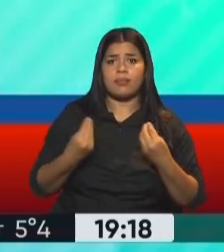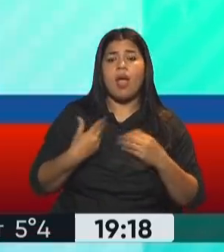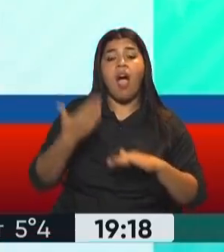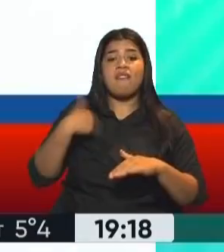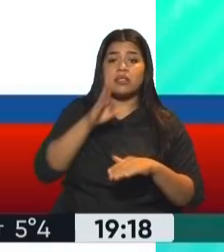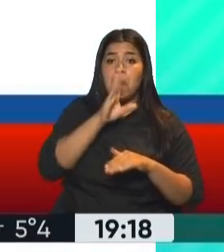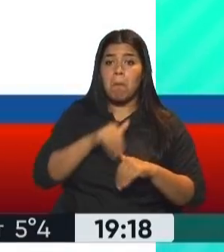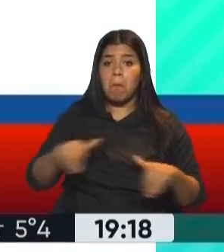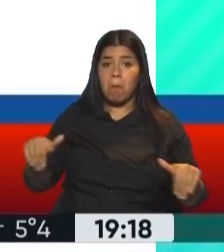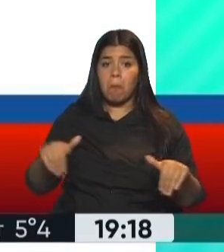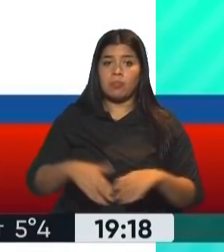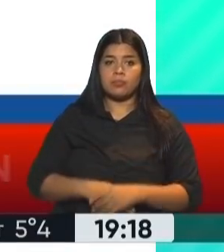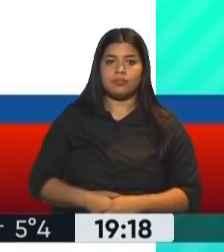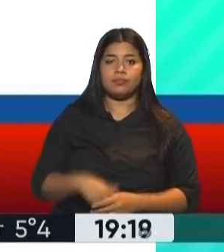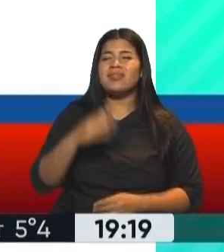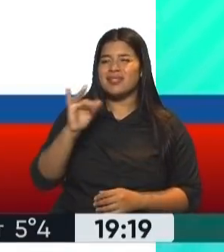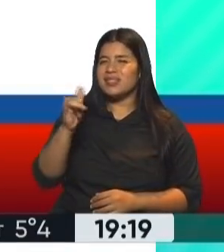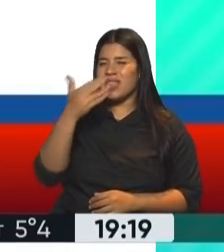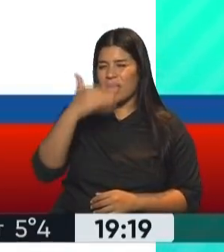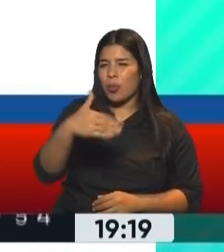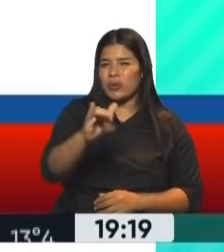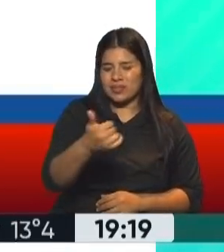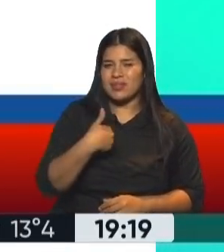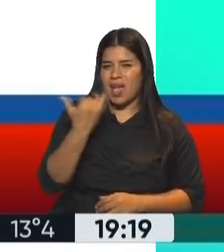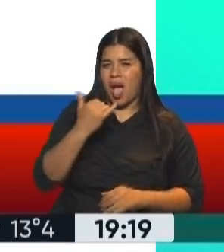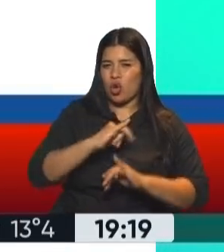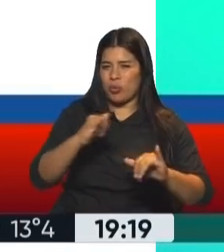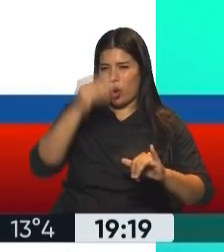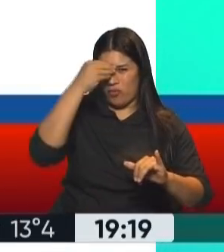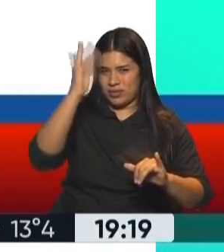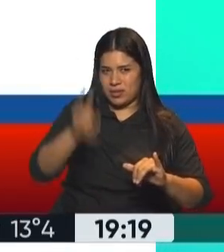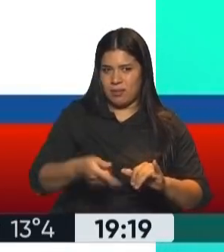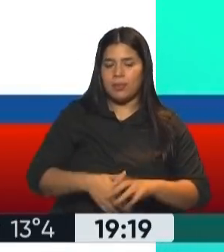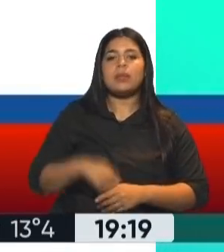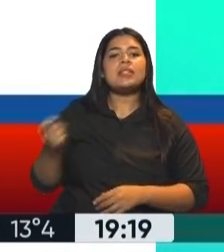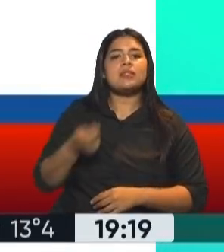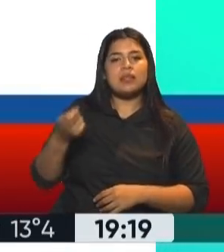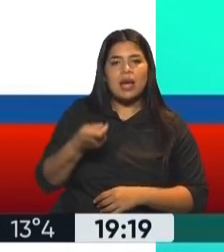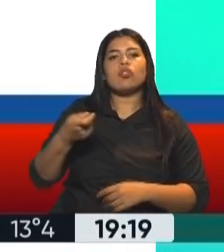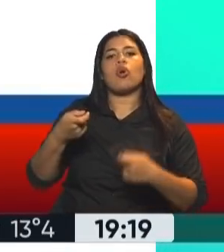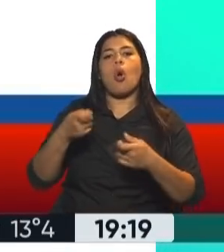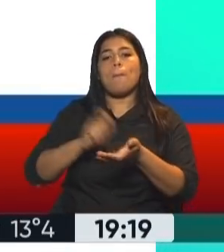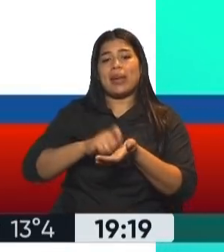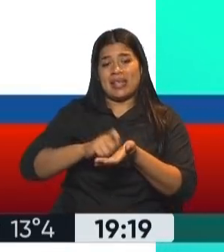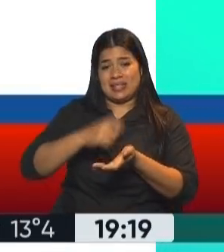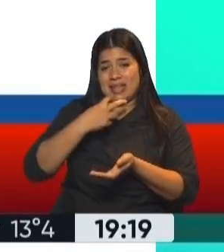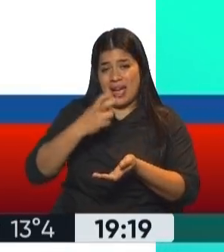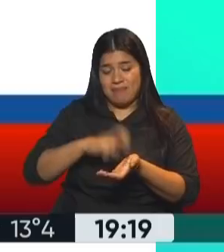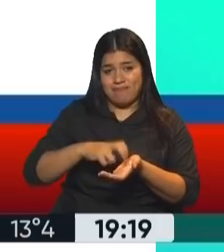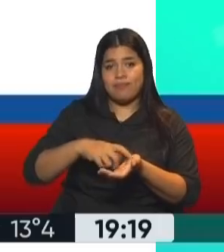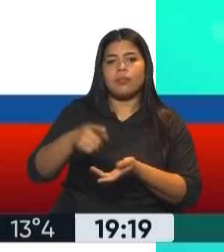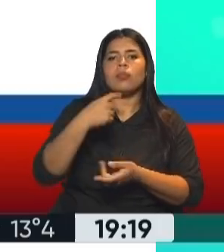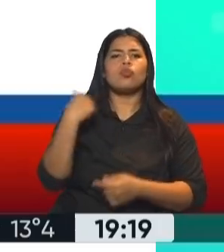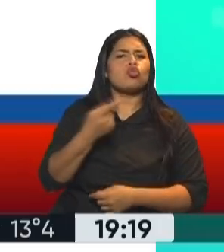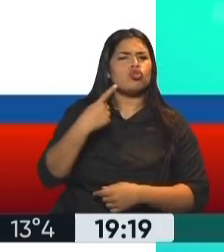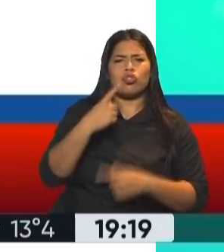otras. Ahora vamos a ver. Llegaron después exactamente, ahí vemos, bueno, esto es del Sindicato de Prensa de Buenos Aires, CIPREVA. Desde CIPREVA repudiamos la actitud del